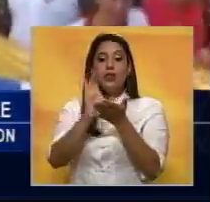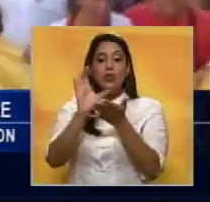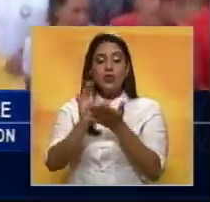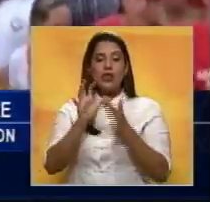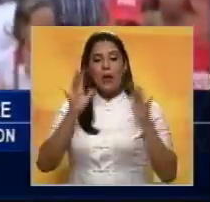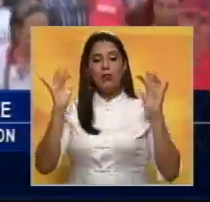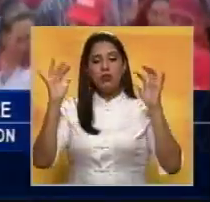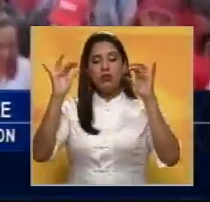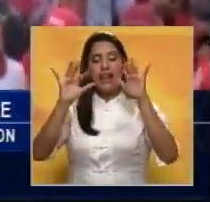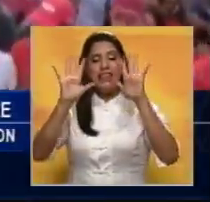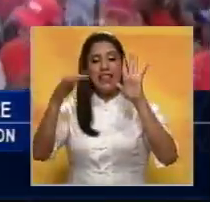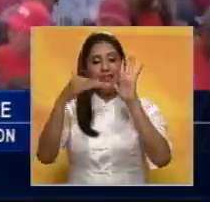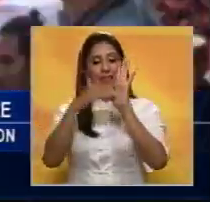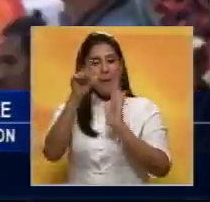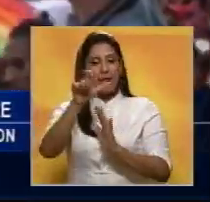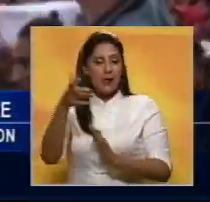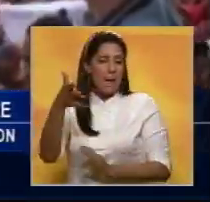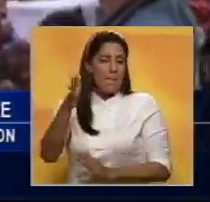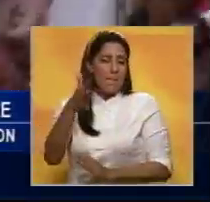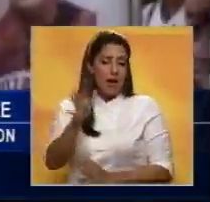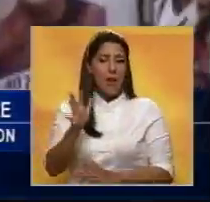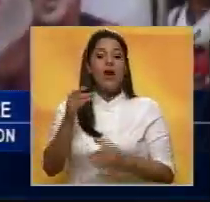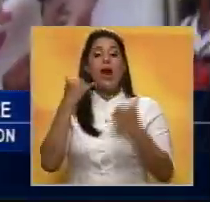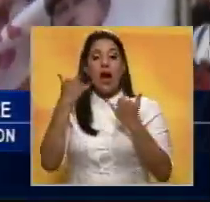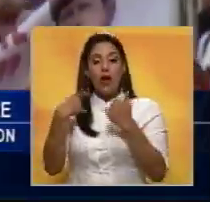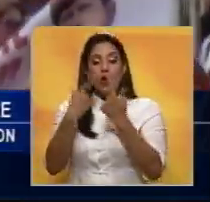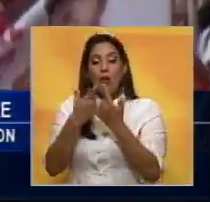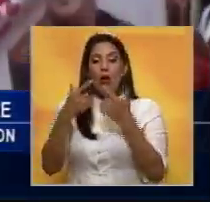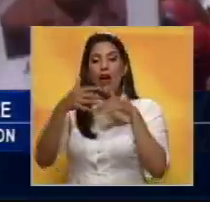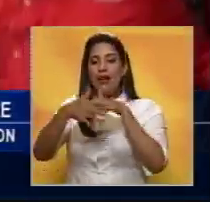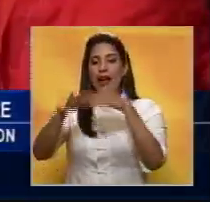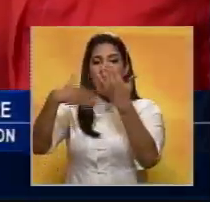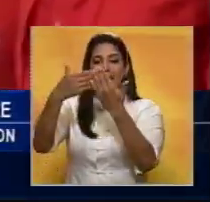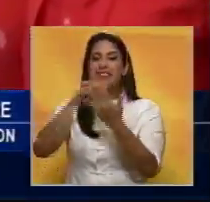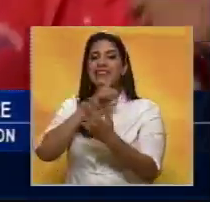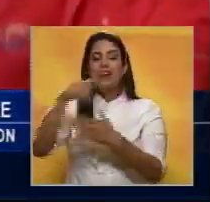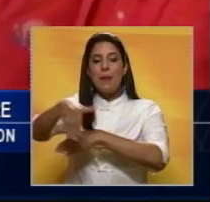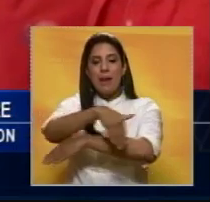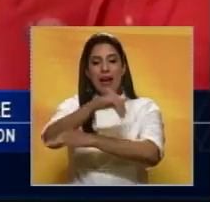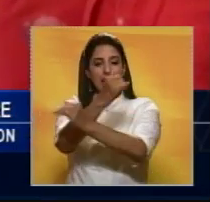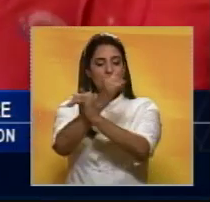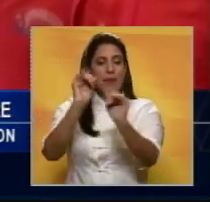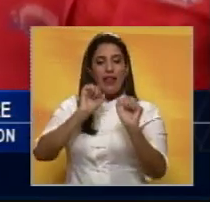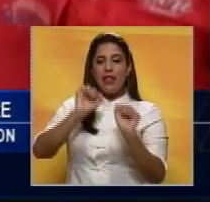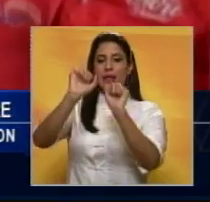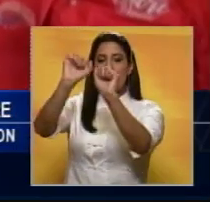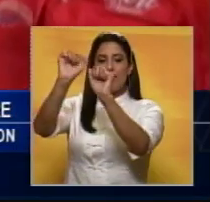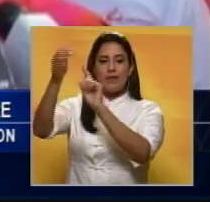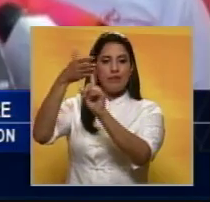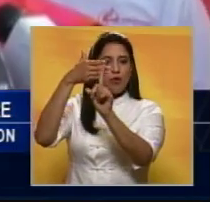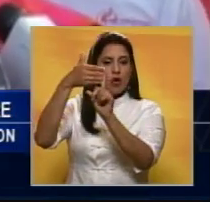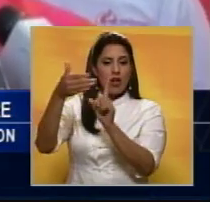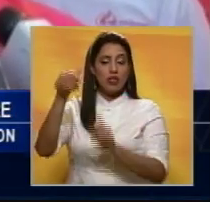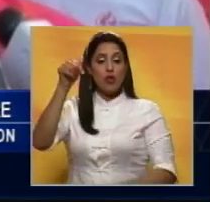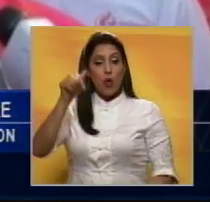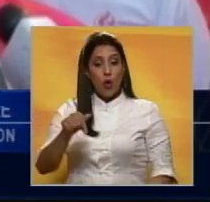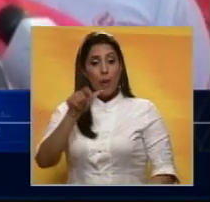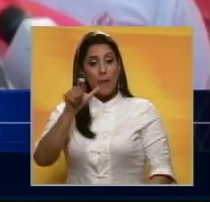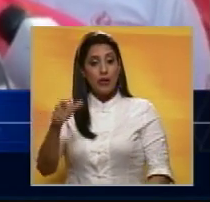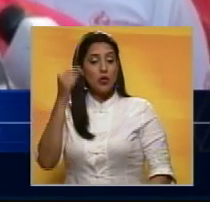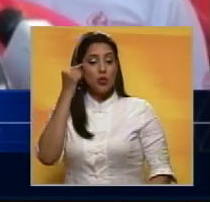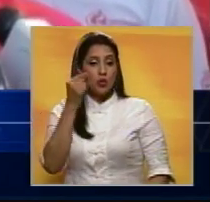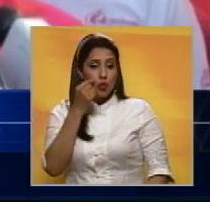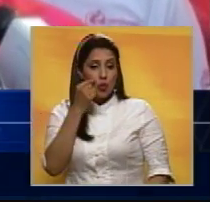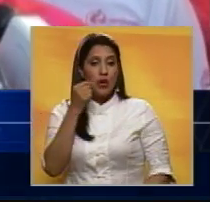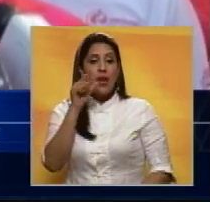más de 10.000 personas hasta concentrarse en la calle Independencia en rechazo a la violencia. Hoy los sucrenses,